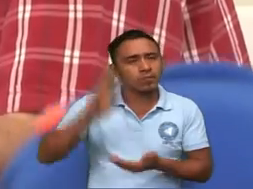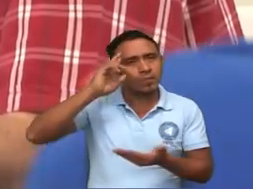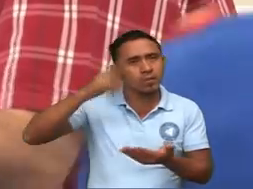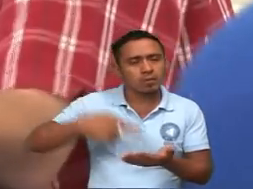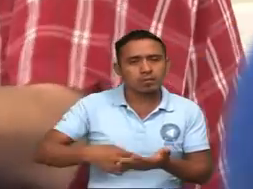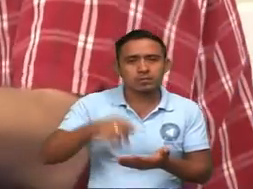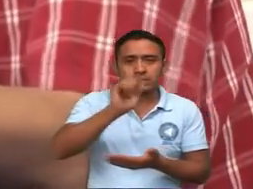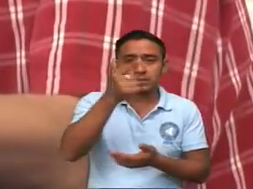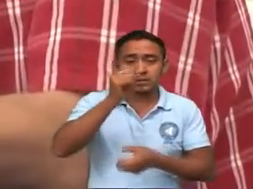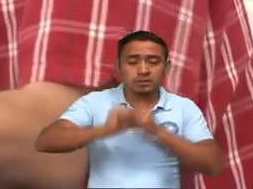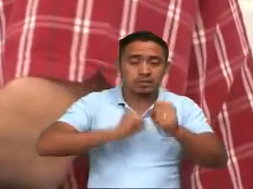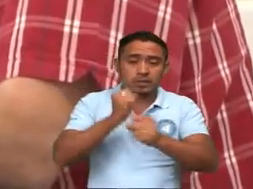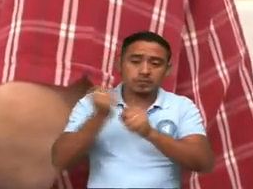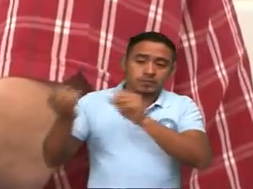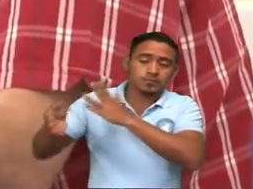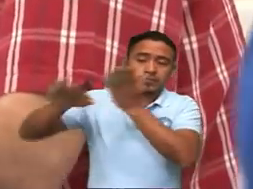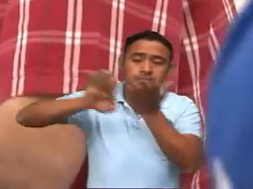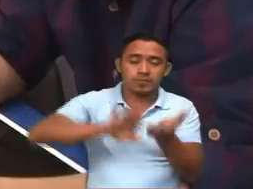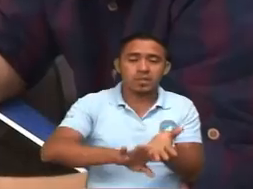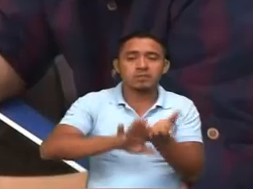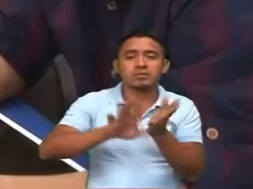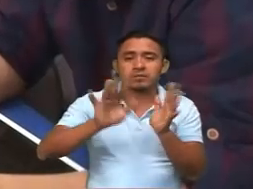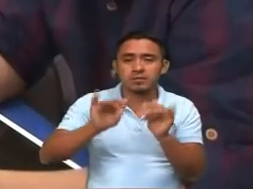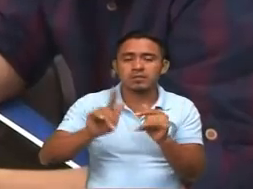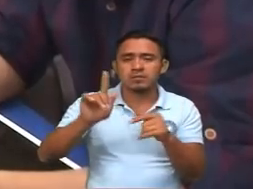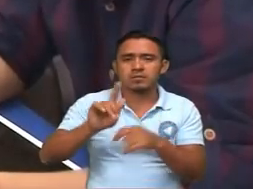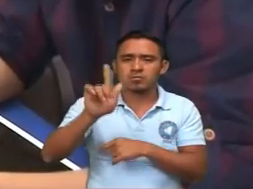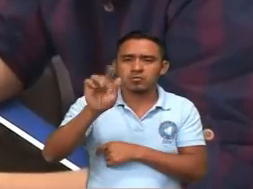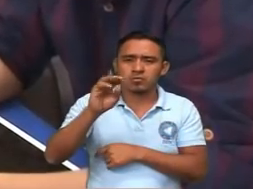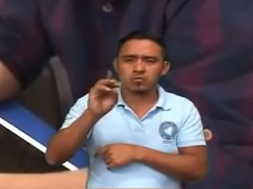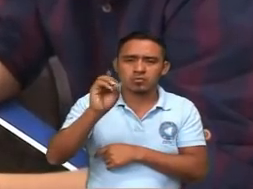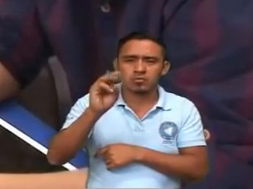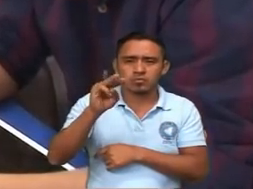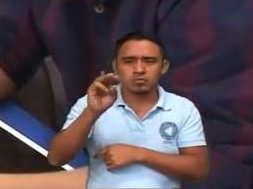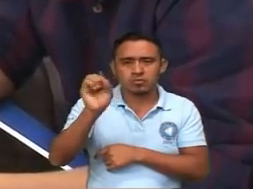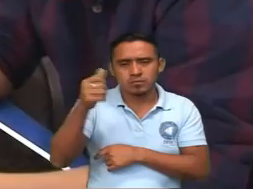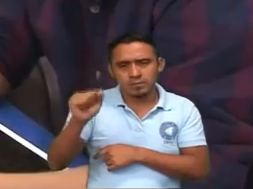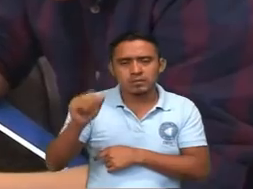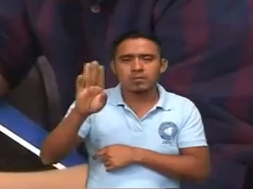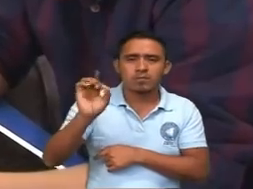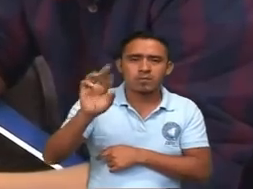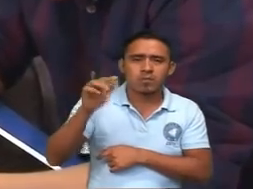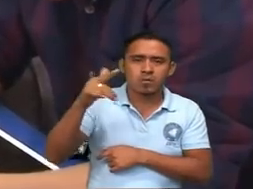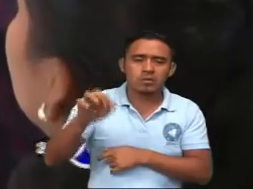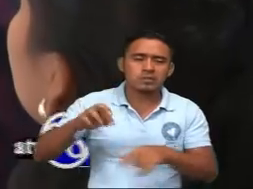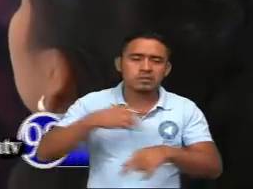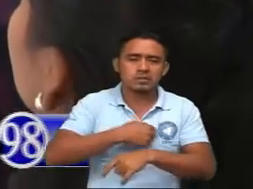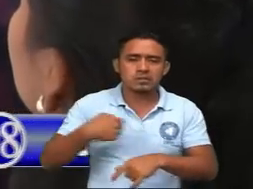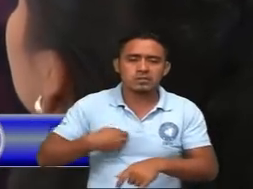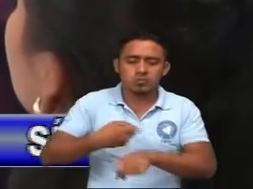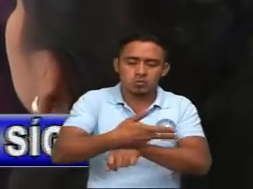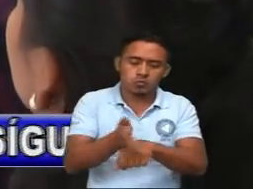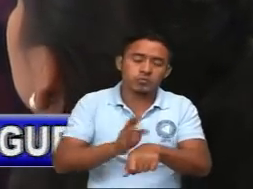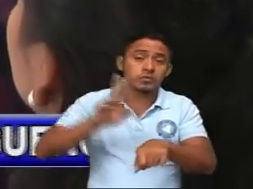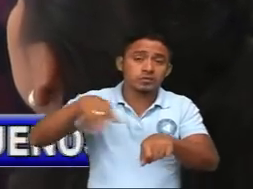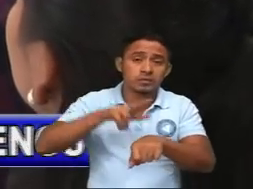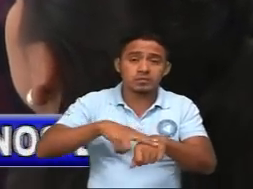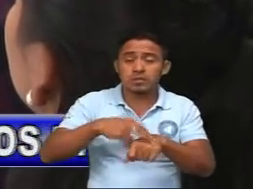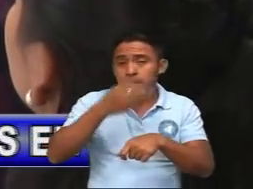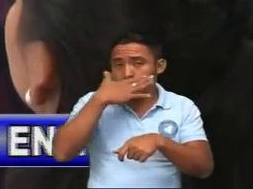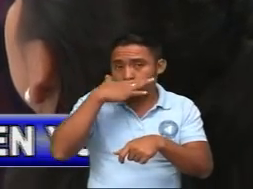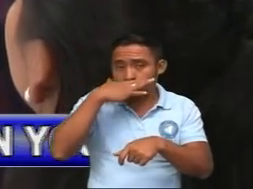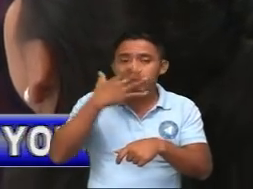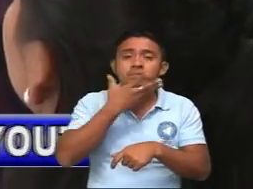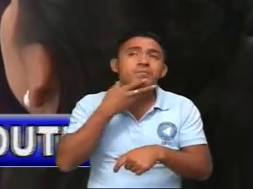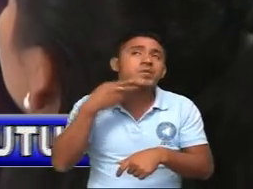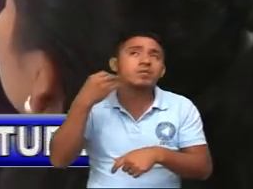Conmemorando los 7 años del paso a la inmortalidad del comandante Tomás Borges, se realizó el Consejo Nacional de Juventud Sandinista, donde